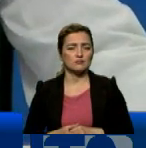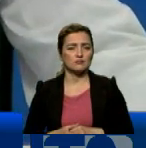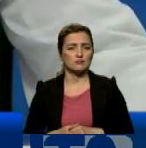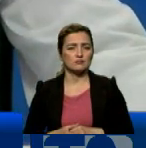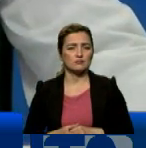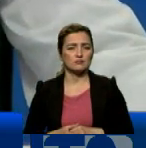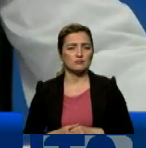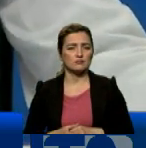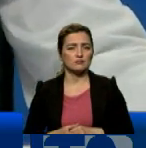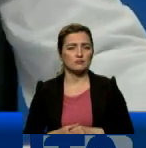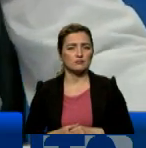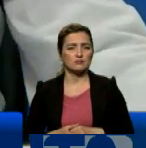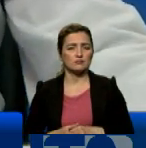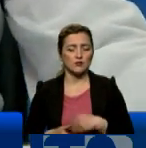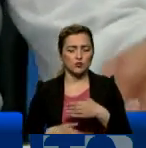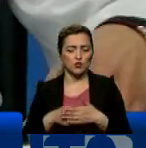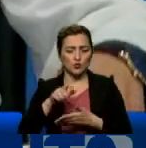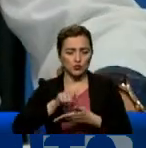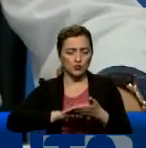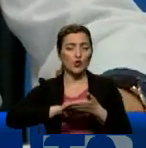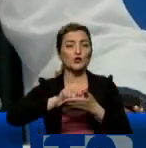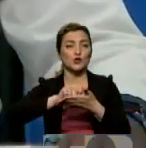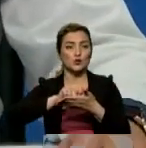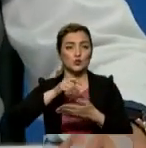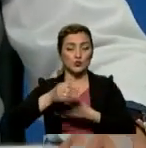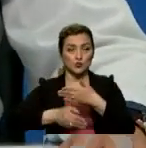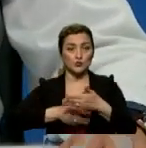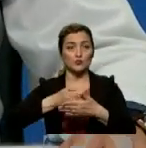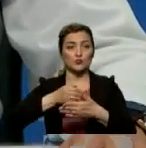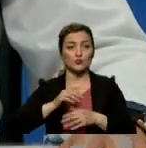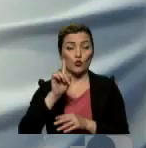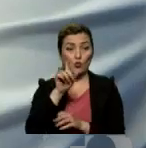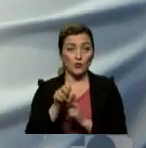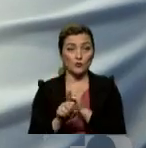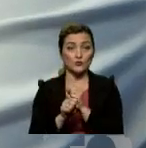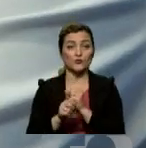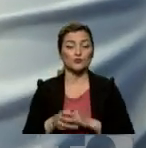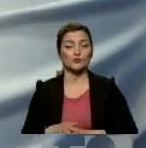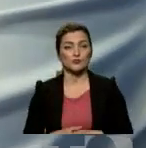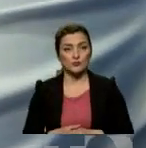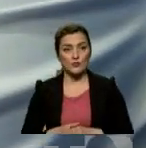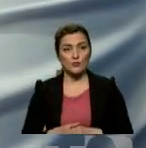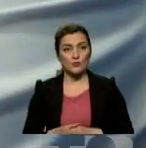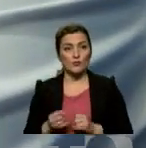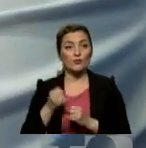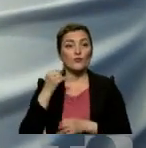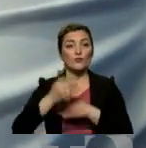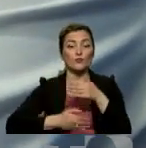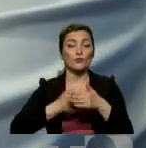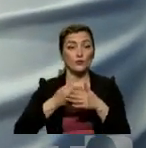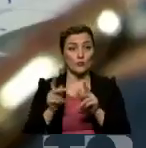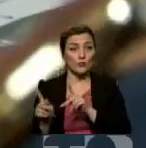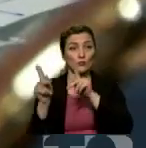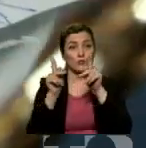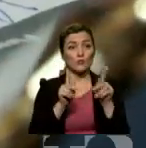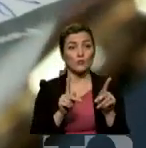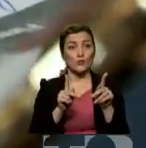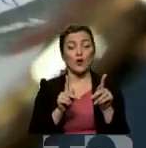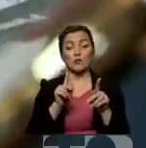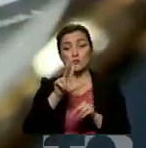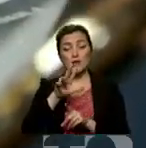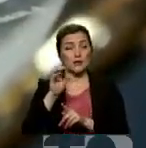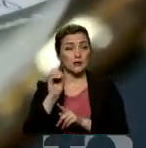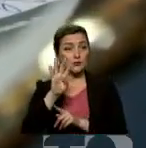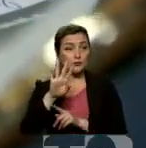sacando también un proceso de contratación para un año. Este último proceso tienen previsto aún tarde entre